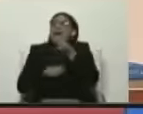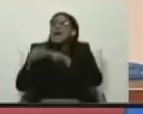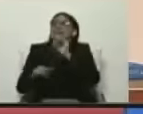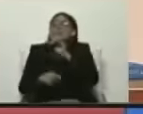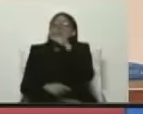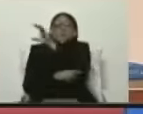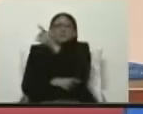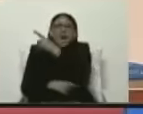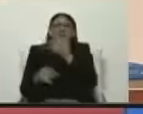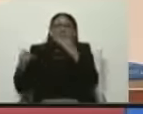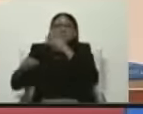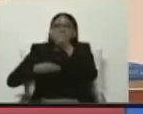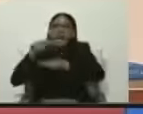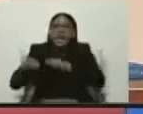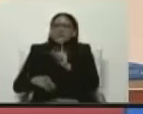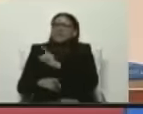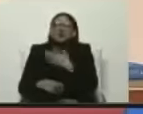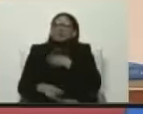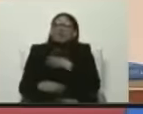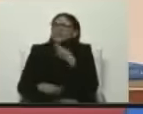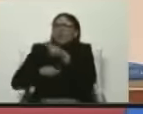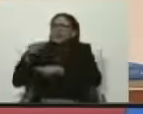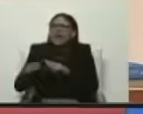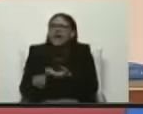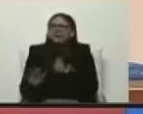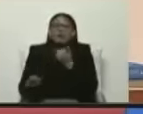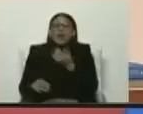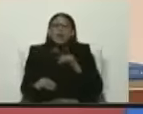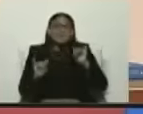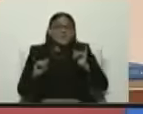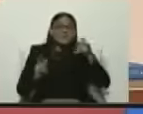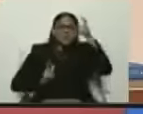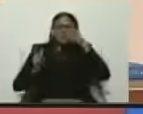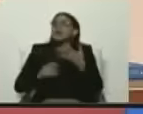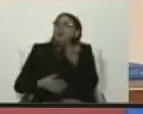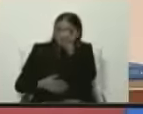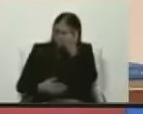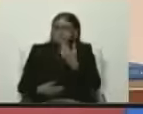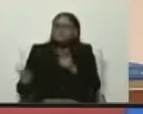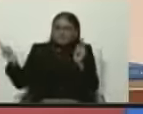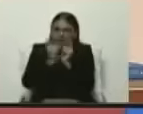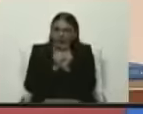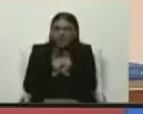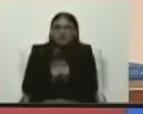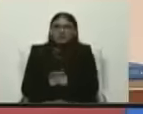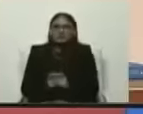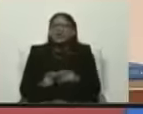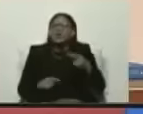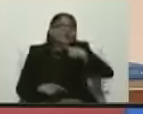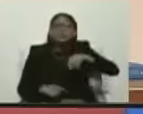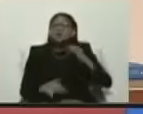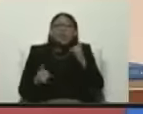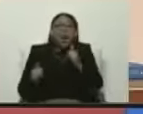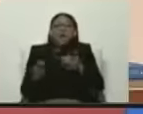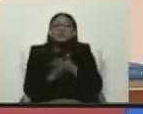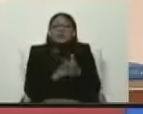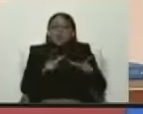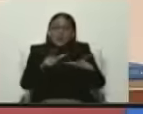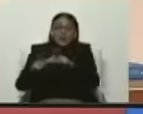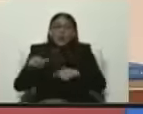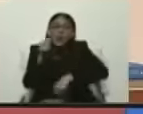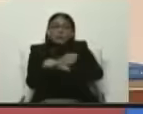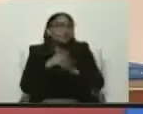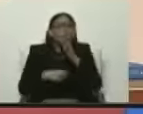que si declinó algo así, no, y llegó el comandante, ándalo a buscar de una vez. No había estadio en Venezuela. ¿Qué hizo Chávez? Estadio en